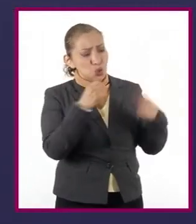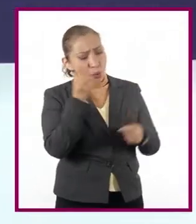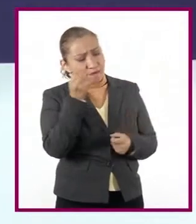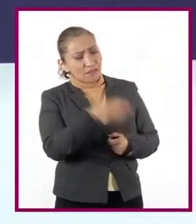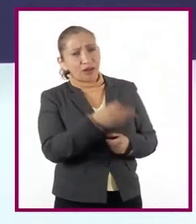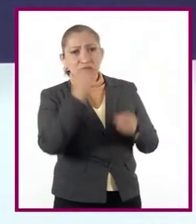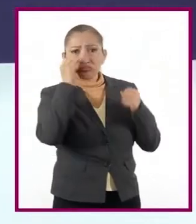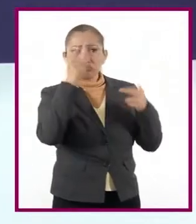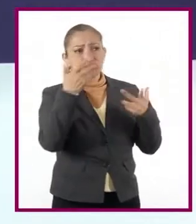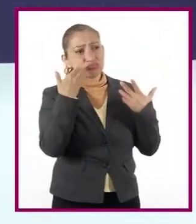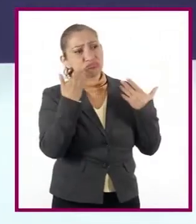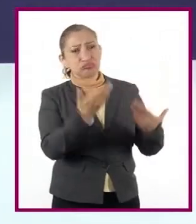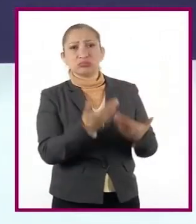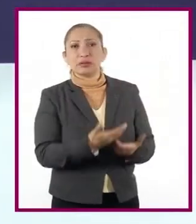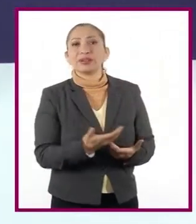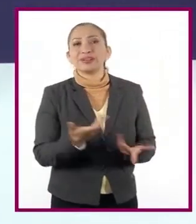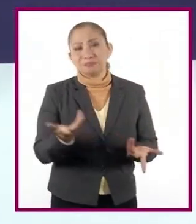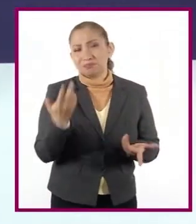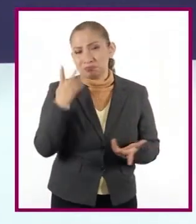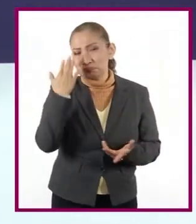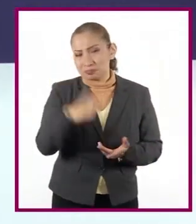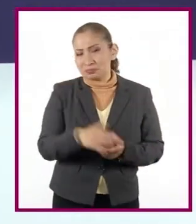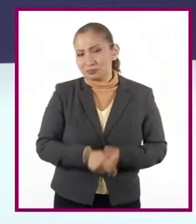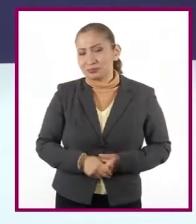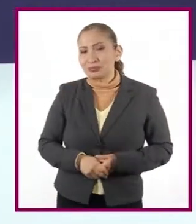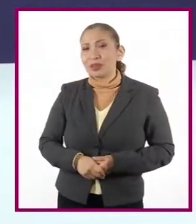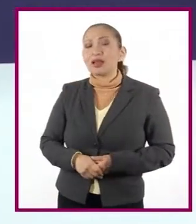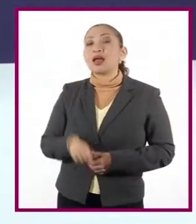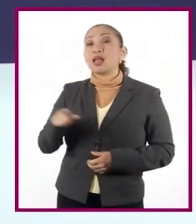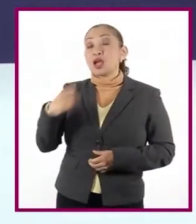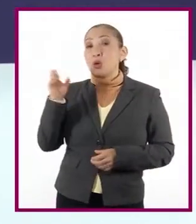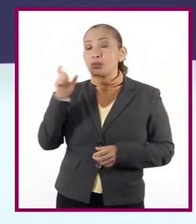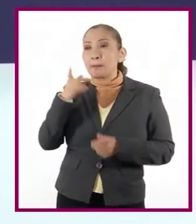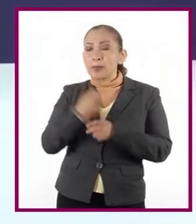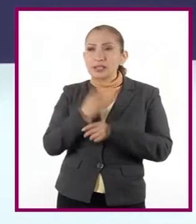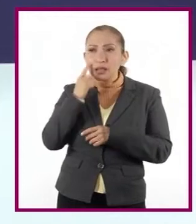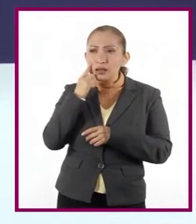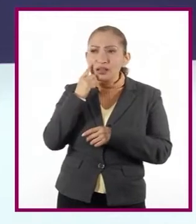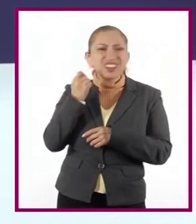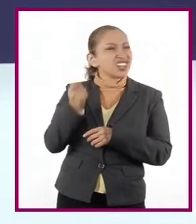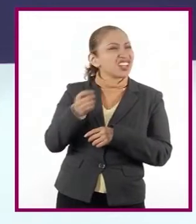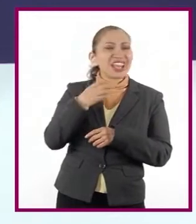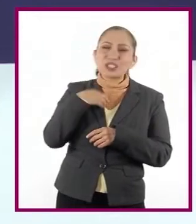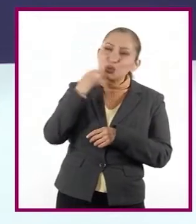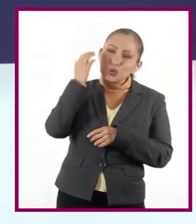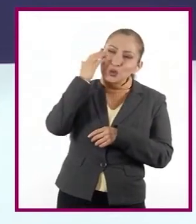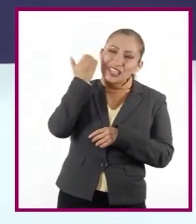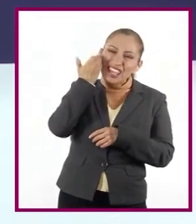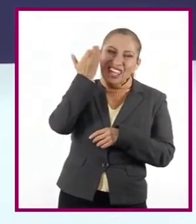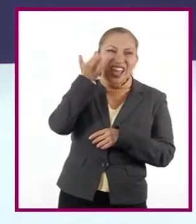vecino. Y cuando esto pasa, nuestra curiosidad se despierta